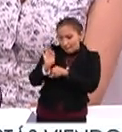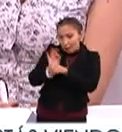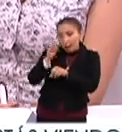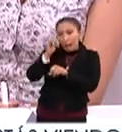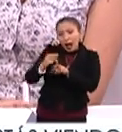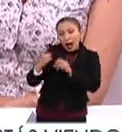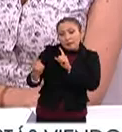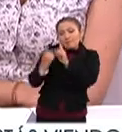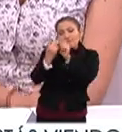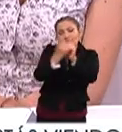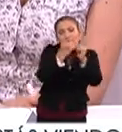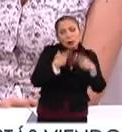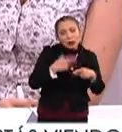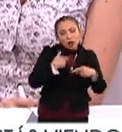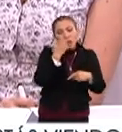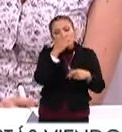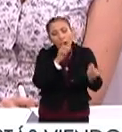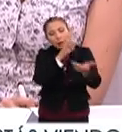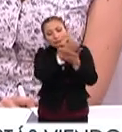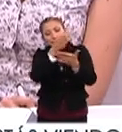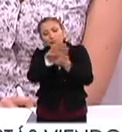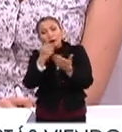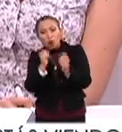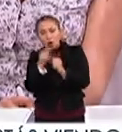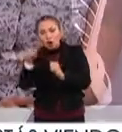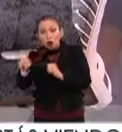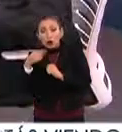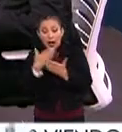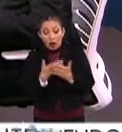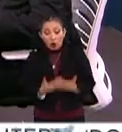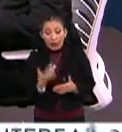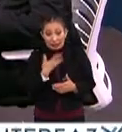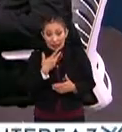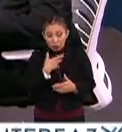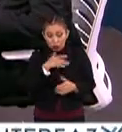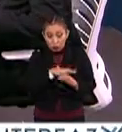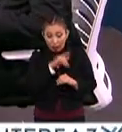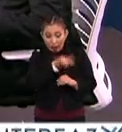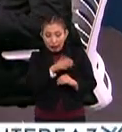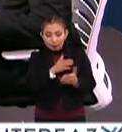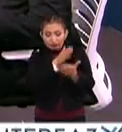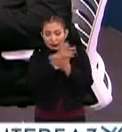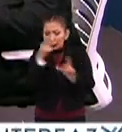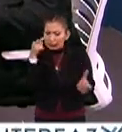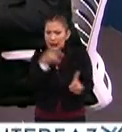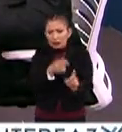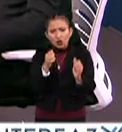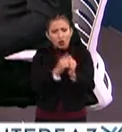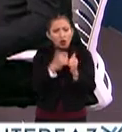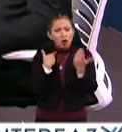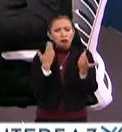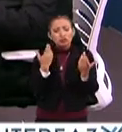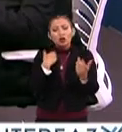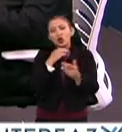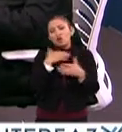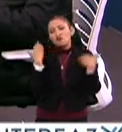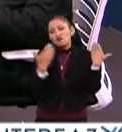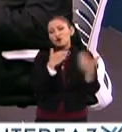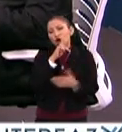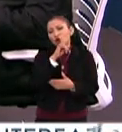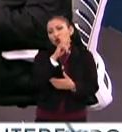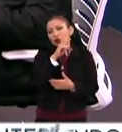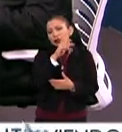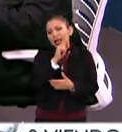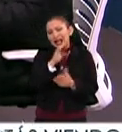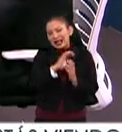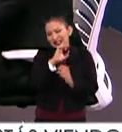ahorita de acercamiento con la ciudadanía, con las escuelas, que es a través hoy por hoy lo que tenemos es intervenciones muy directas a través de la ludoteca cívica,